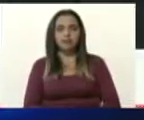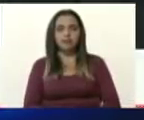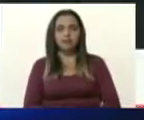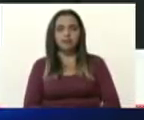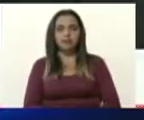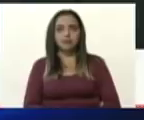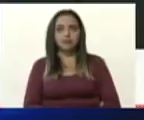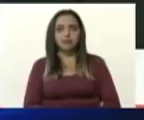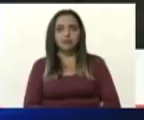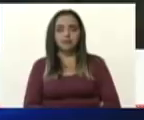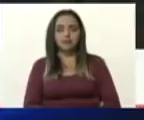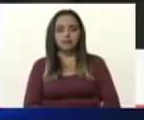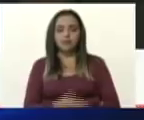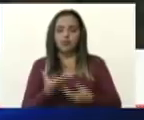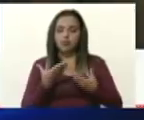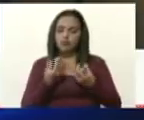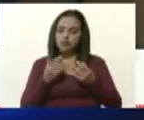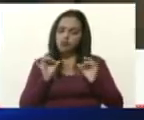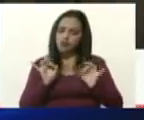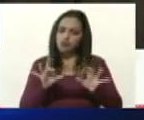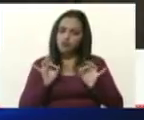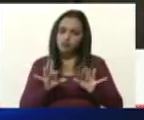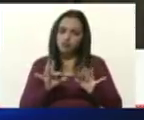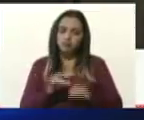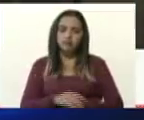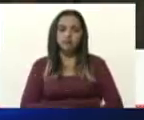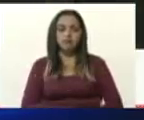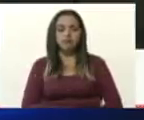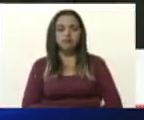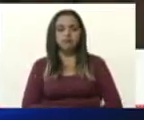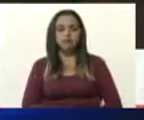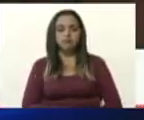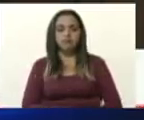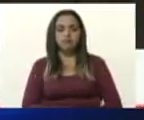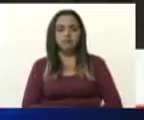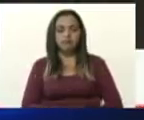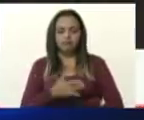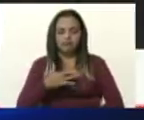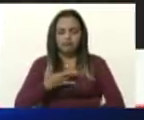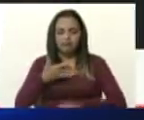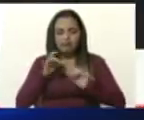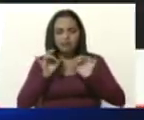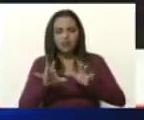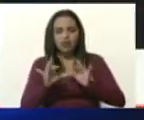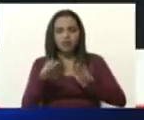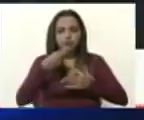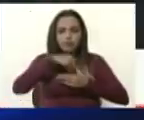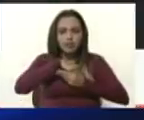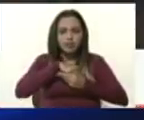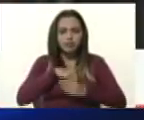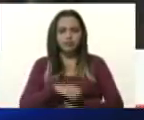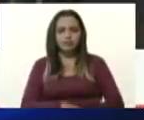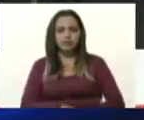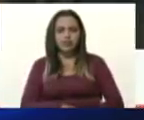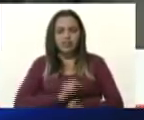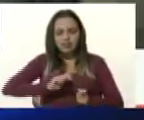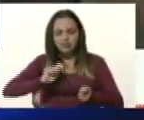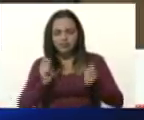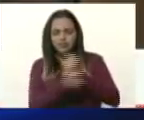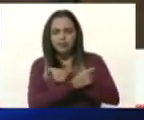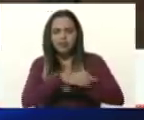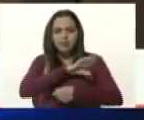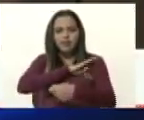no es muy doloroso déjeme decirle este dolor lo llevamos por dentro pero se transforma en